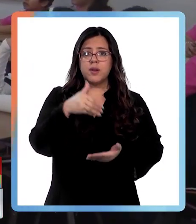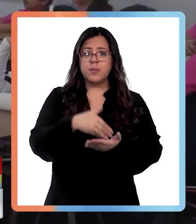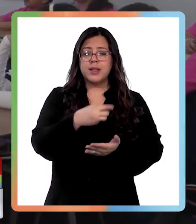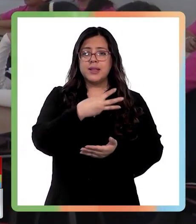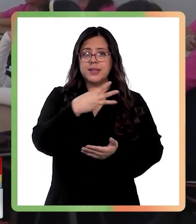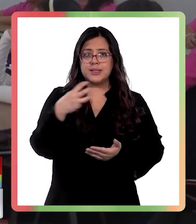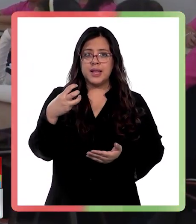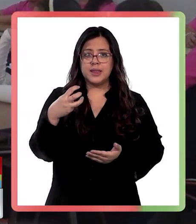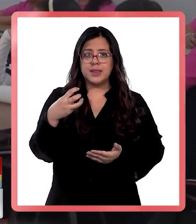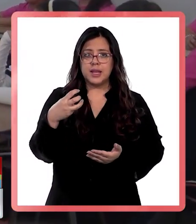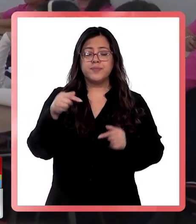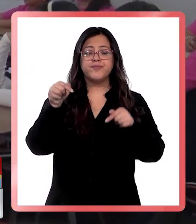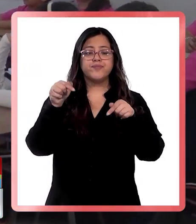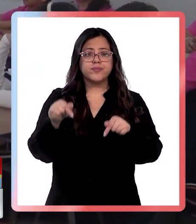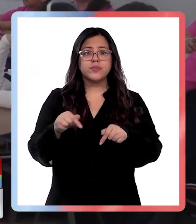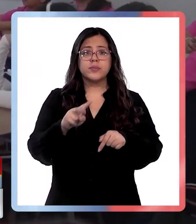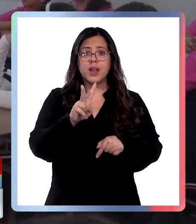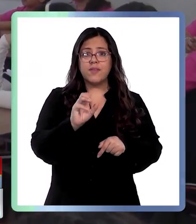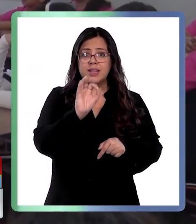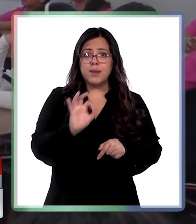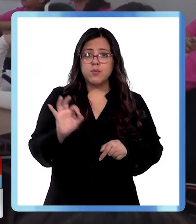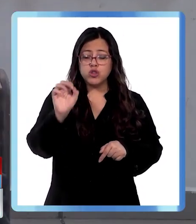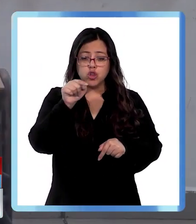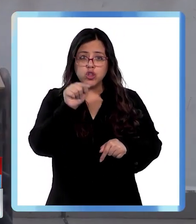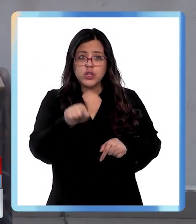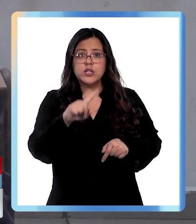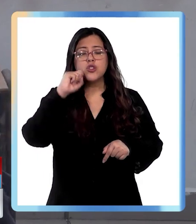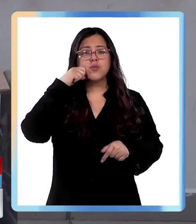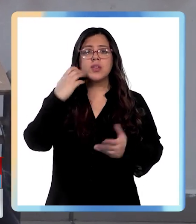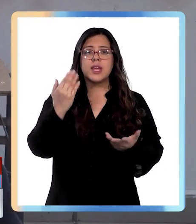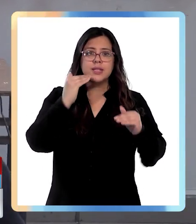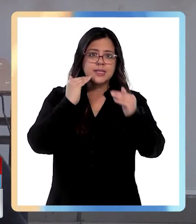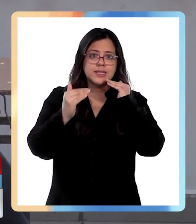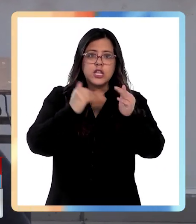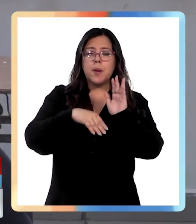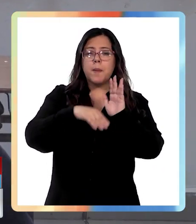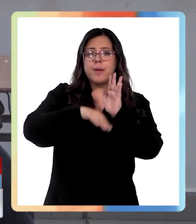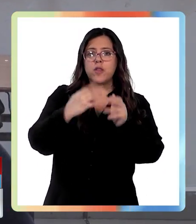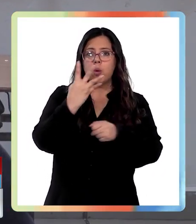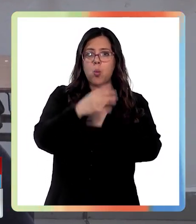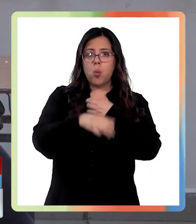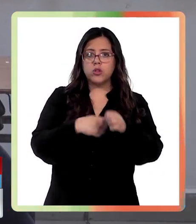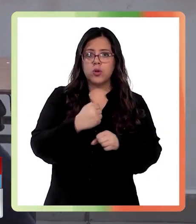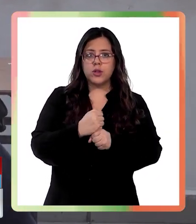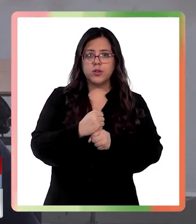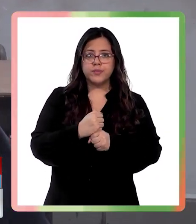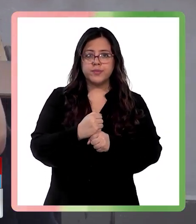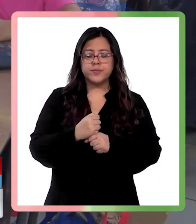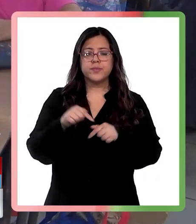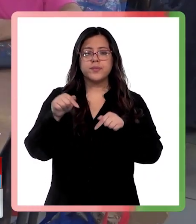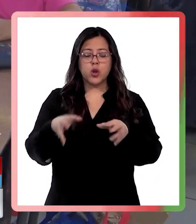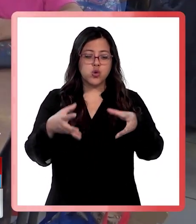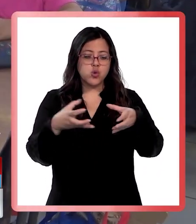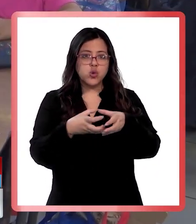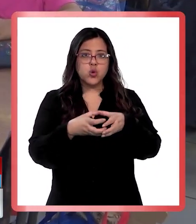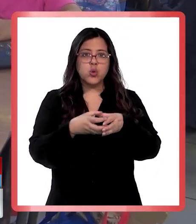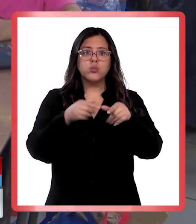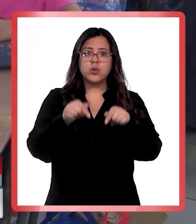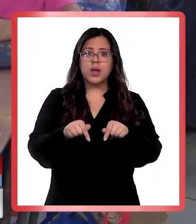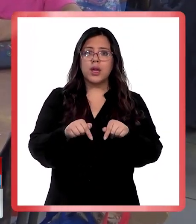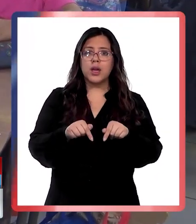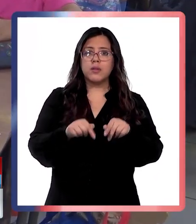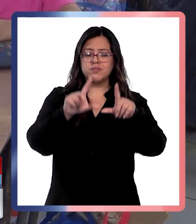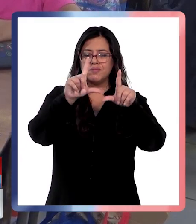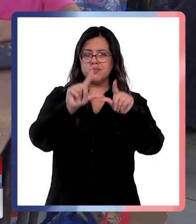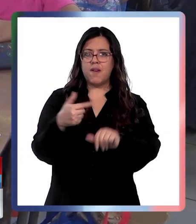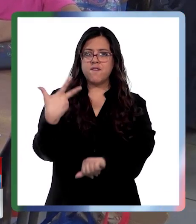las 79.300, de las cuales el 20% corresponde a niños menores de 4 años, segmento que es